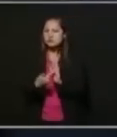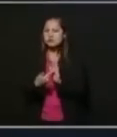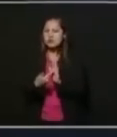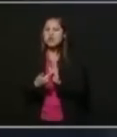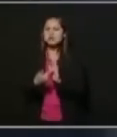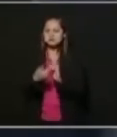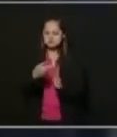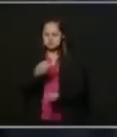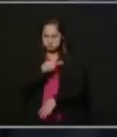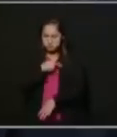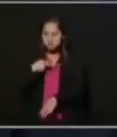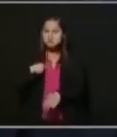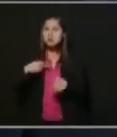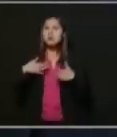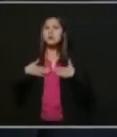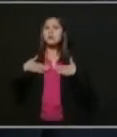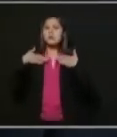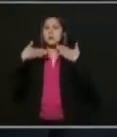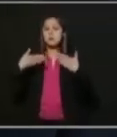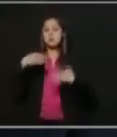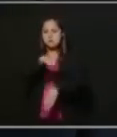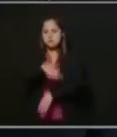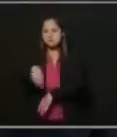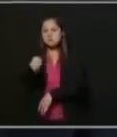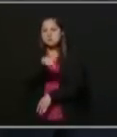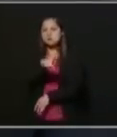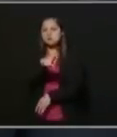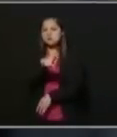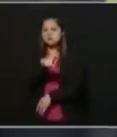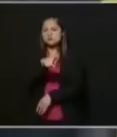Vamos a confiar en ellos para que